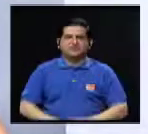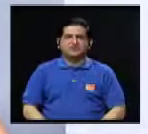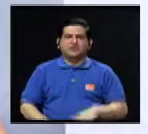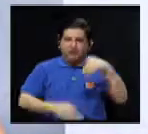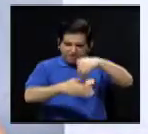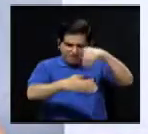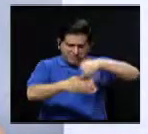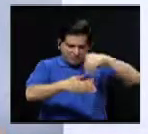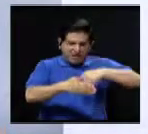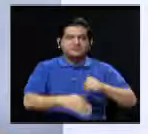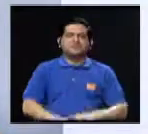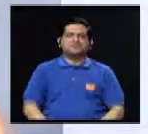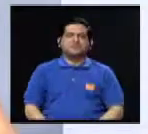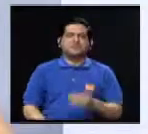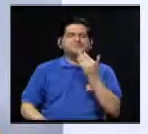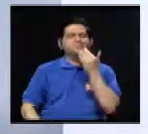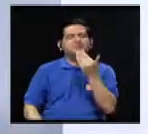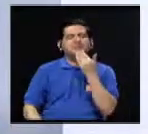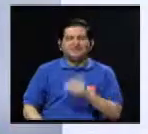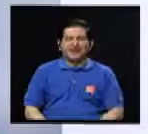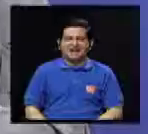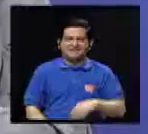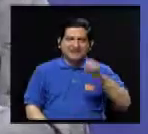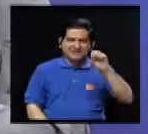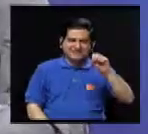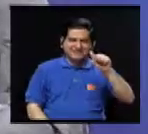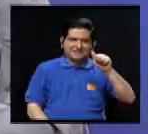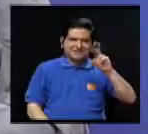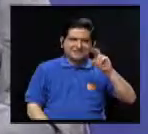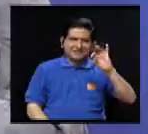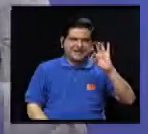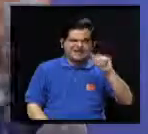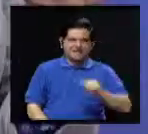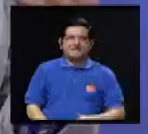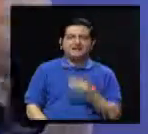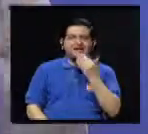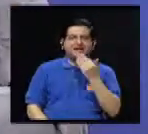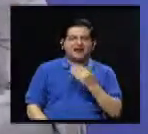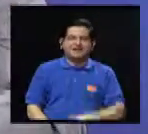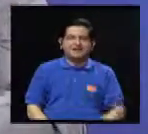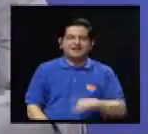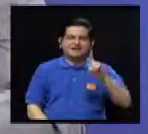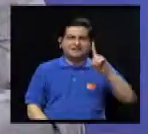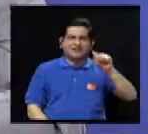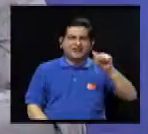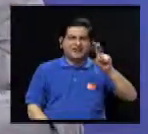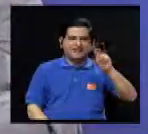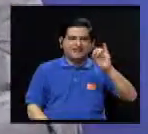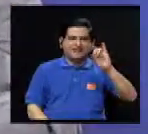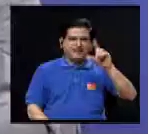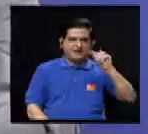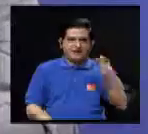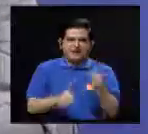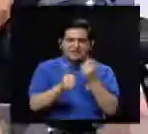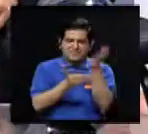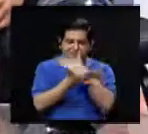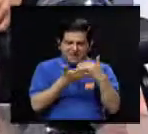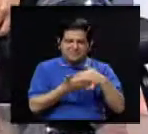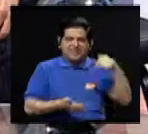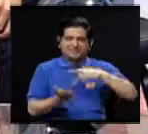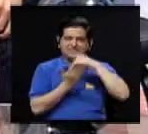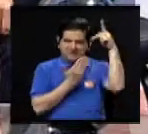Hay que seguirla registrando. Muchas gracias, Sarita. A usted. Gracias a Daniela, que estuvo en la primera parte de